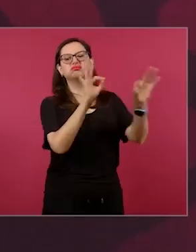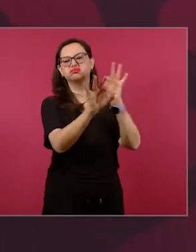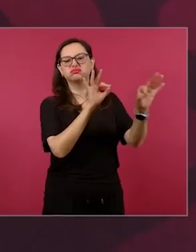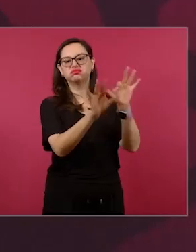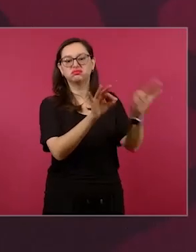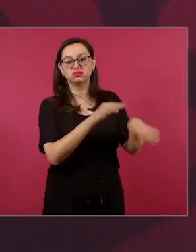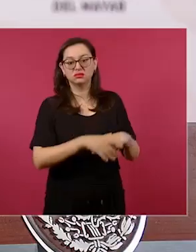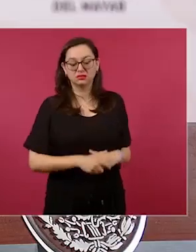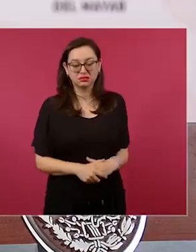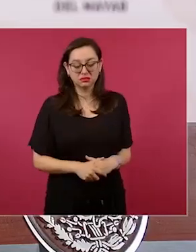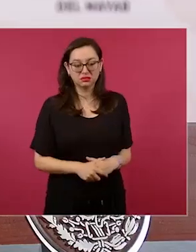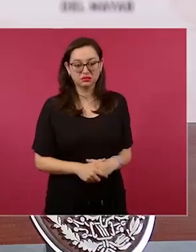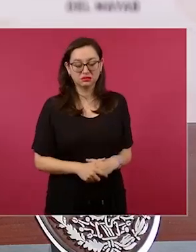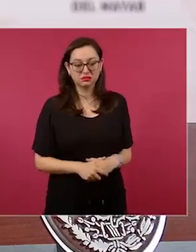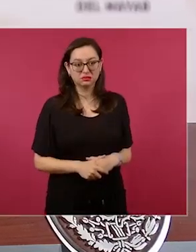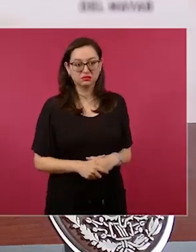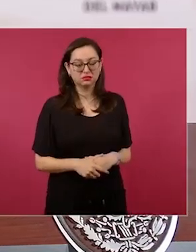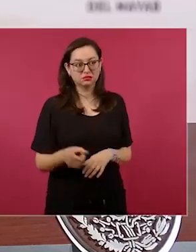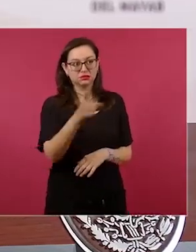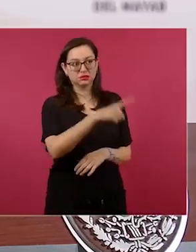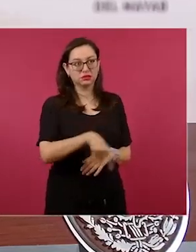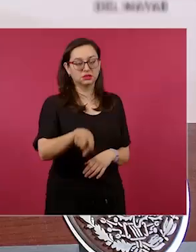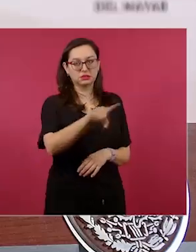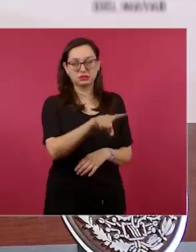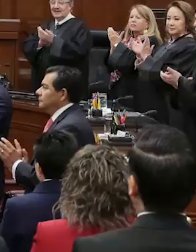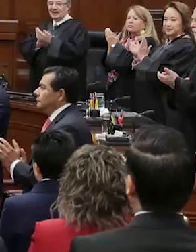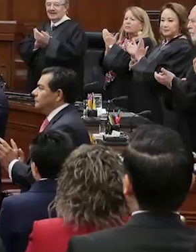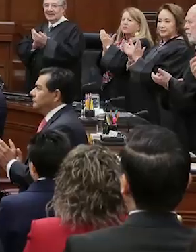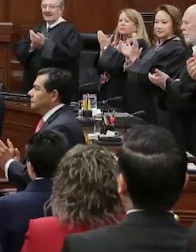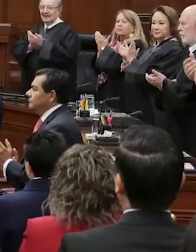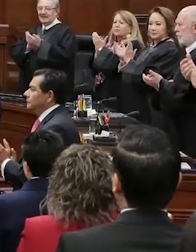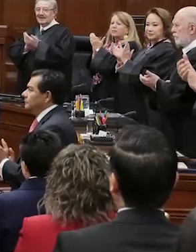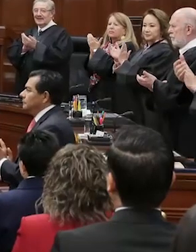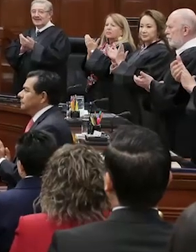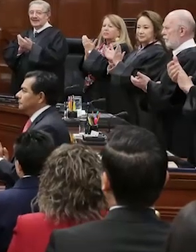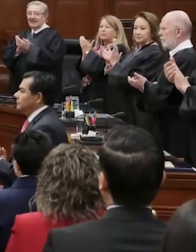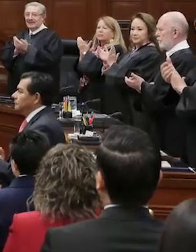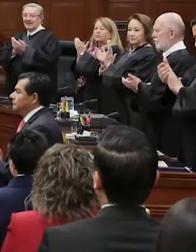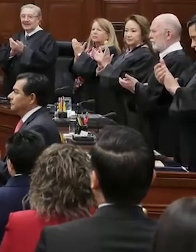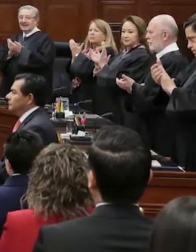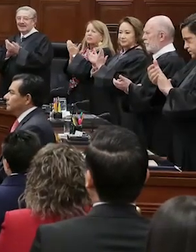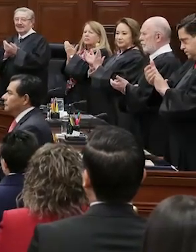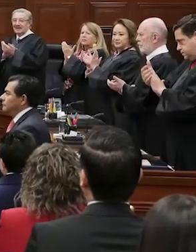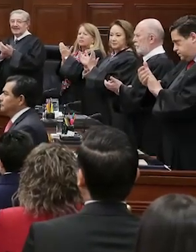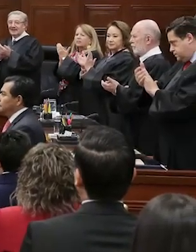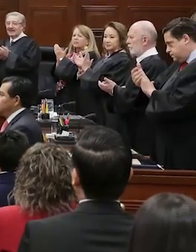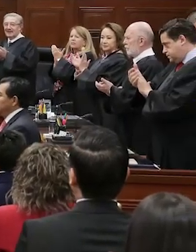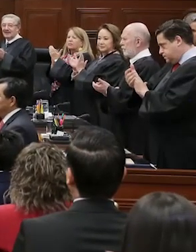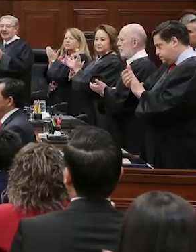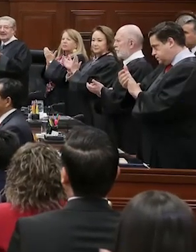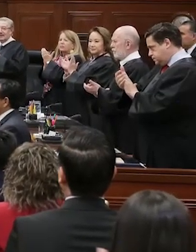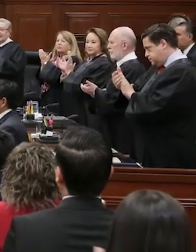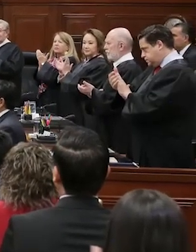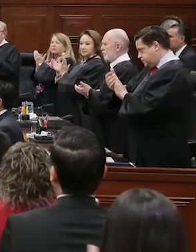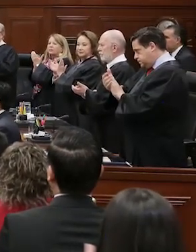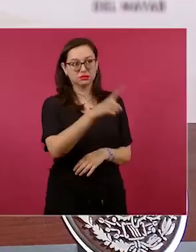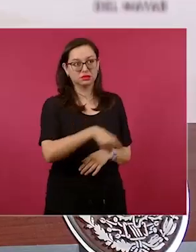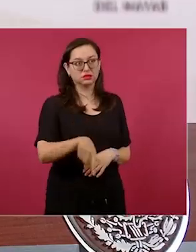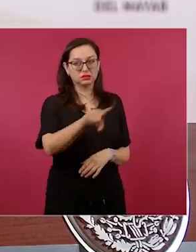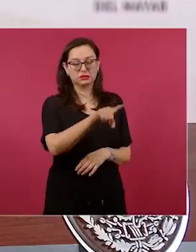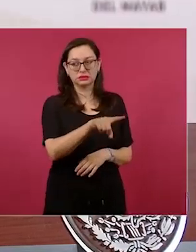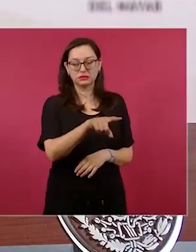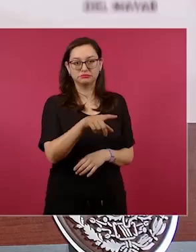Obrador puso de nuevo en la mira la reforma al poder judicial el mandatario adelantó que los términos y condiciones en los que será impulsada esa modificación